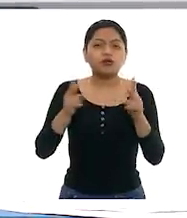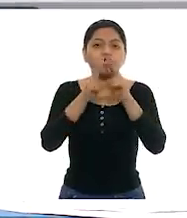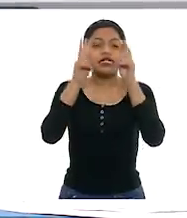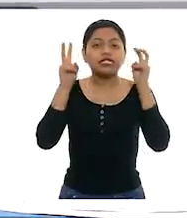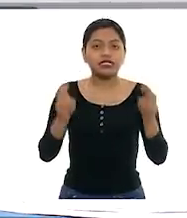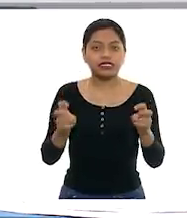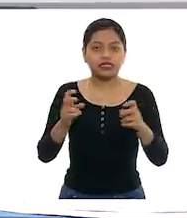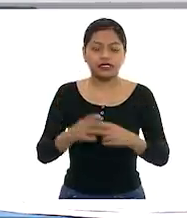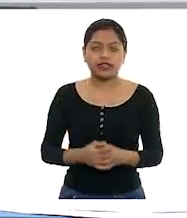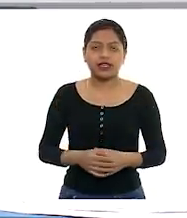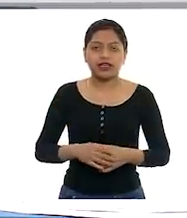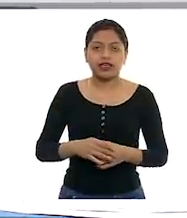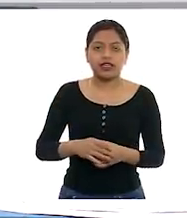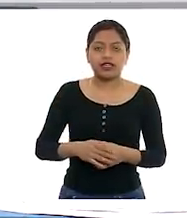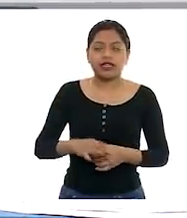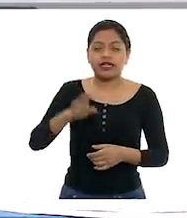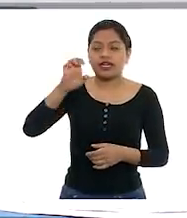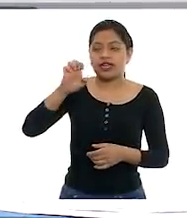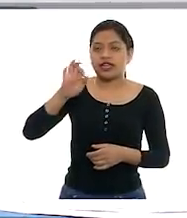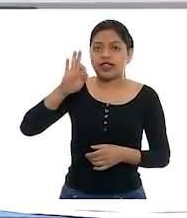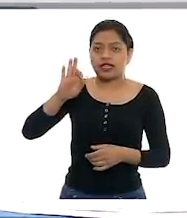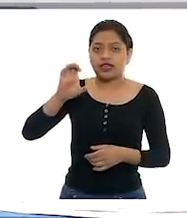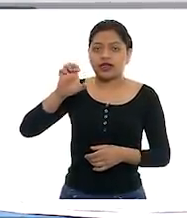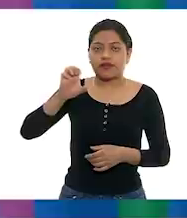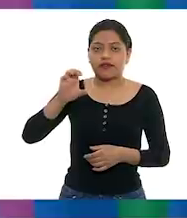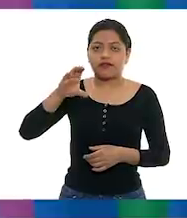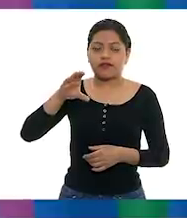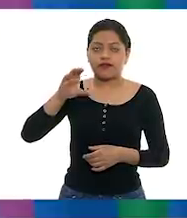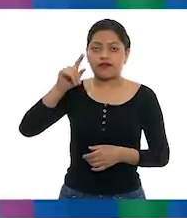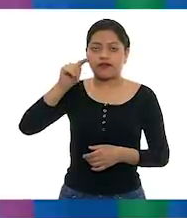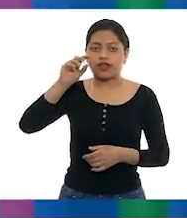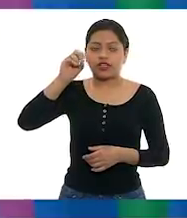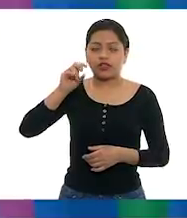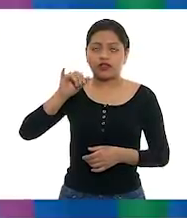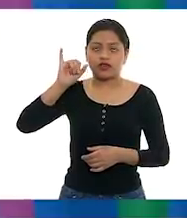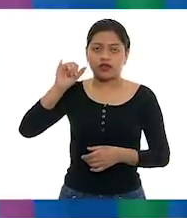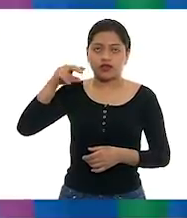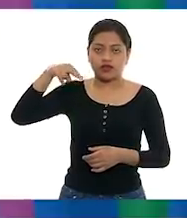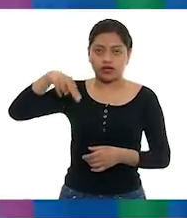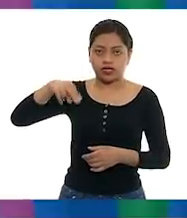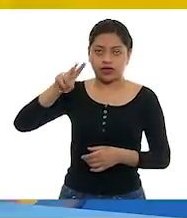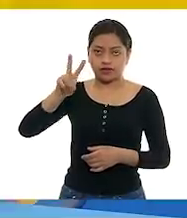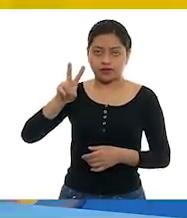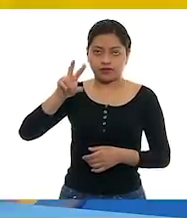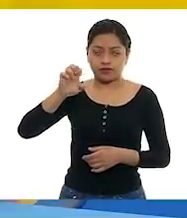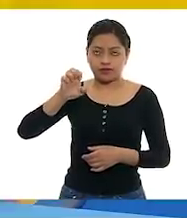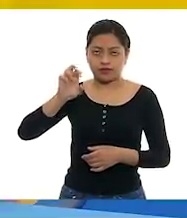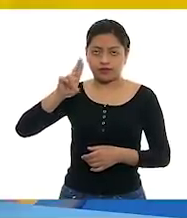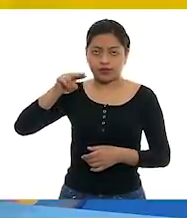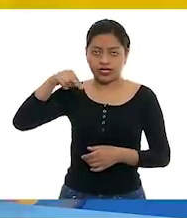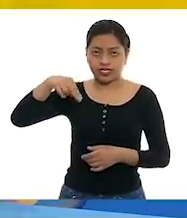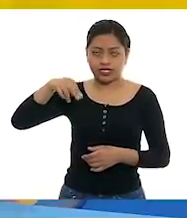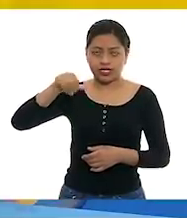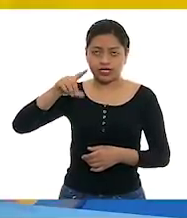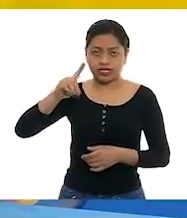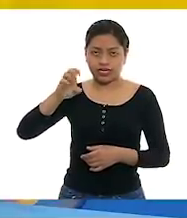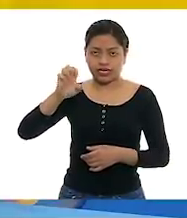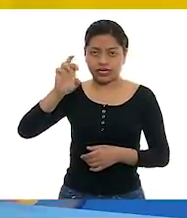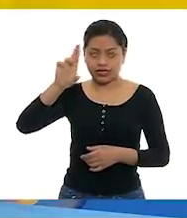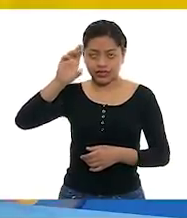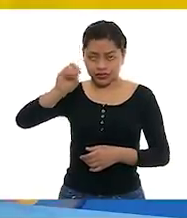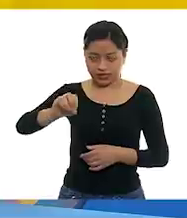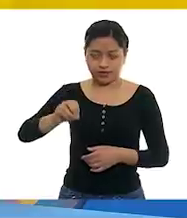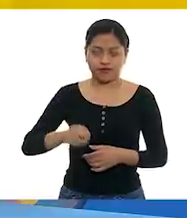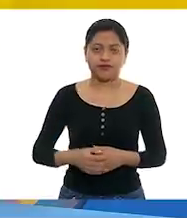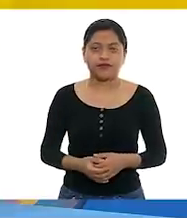tema del efecto invierno venidero. ¿El qué? Creo que quisiste decir